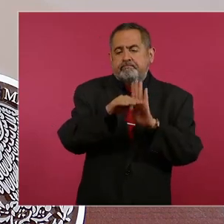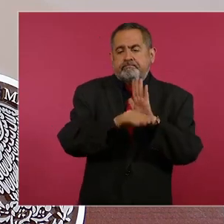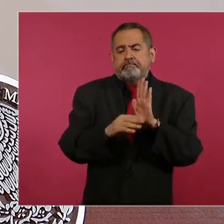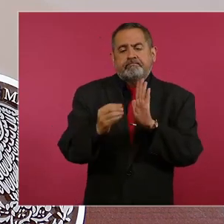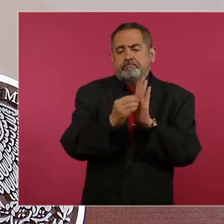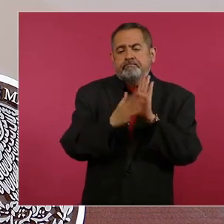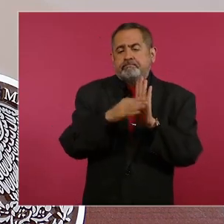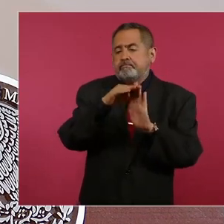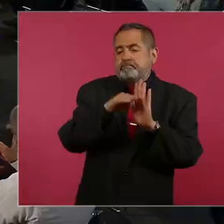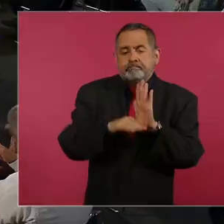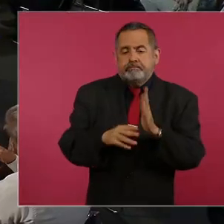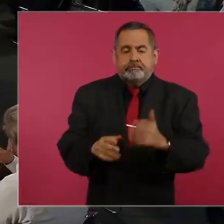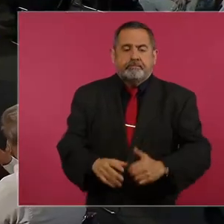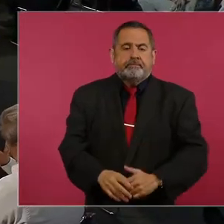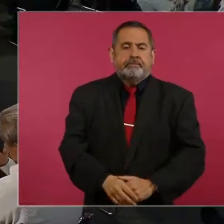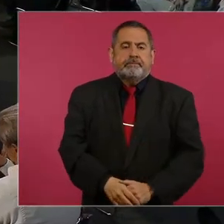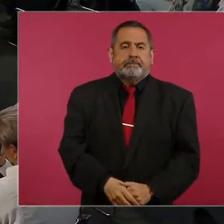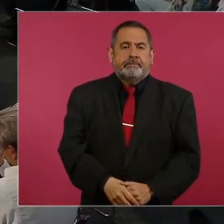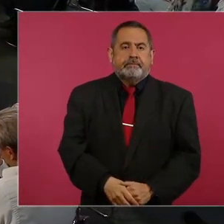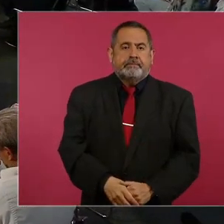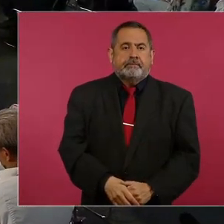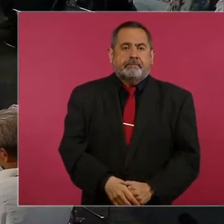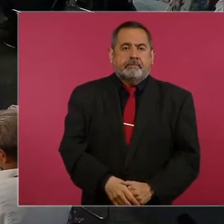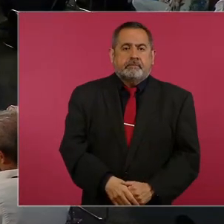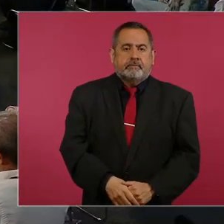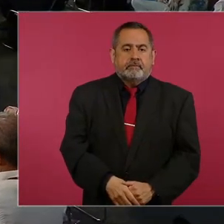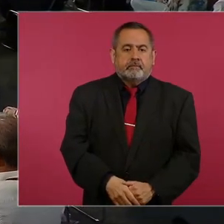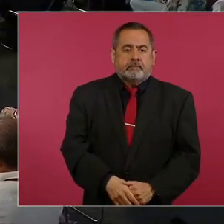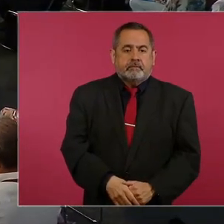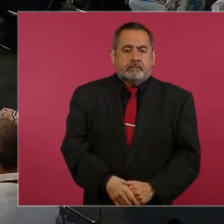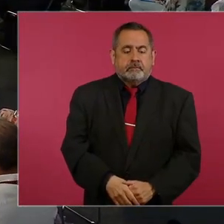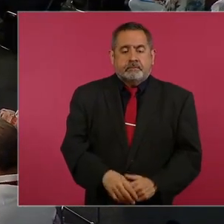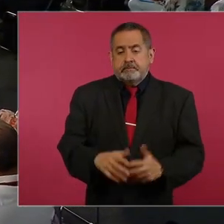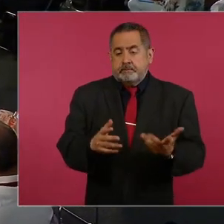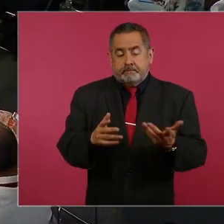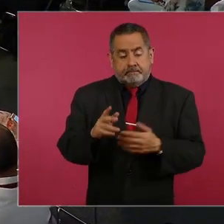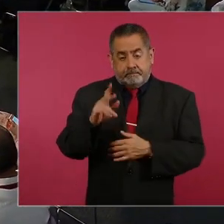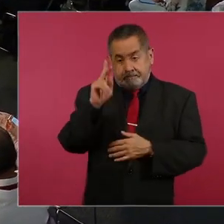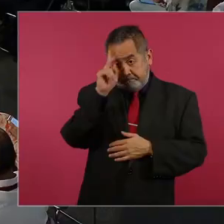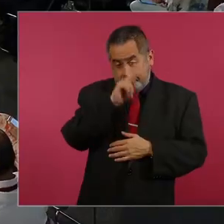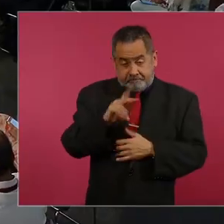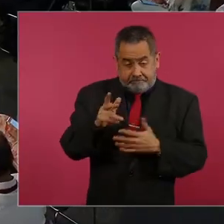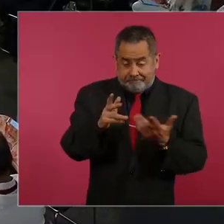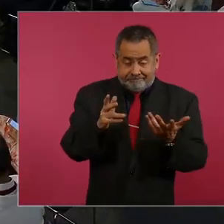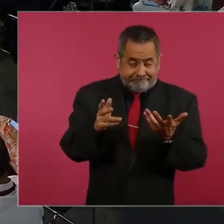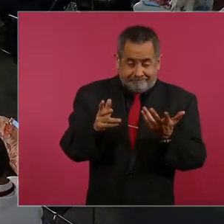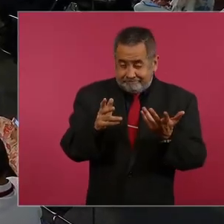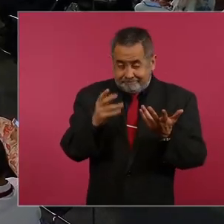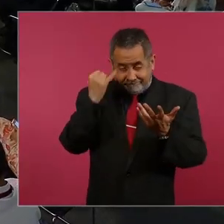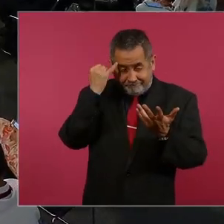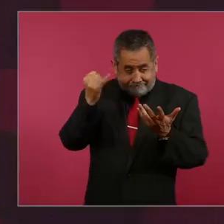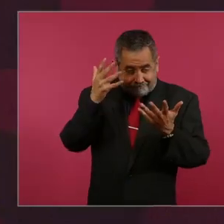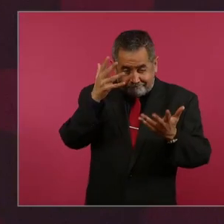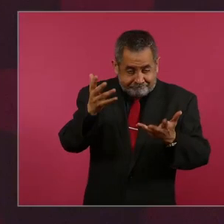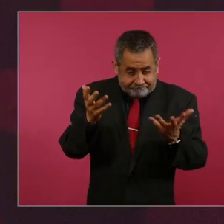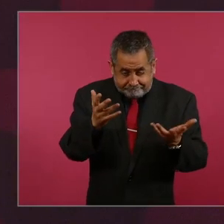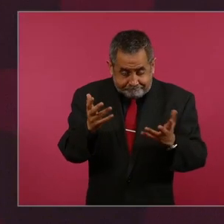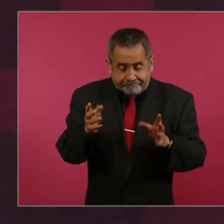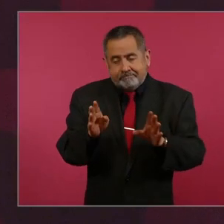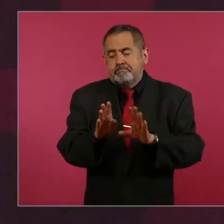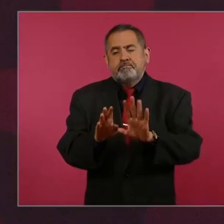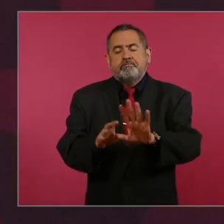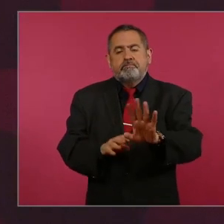legislación fiscal. ¿Qué es el peor panorama? El peor panorama para el asunto de